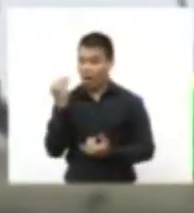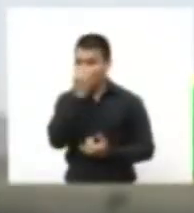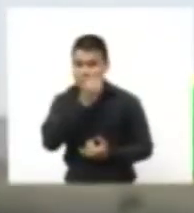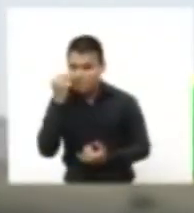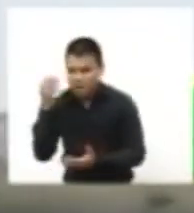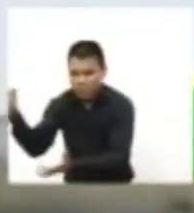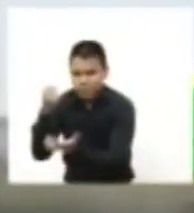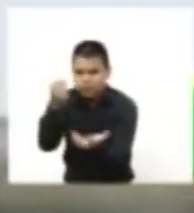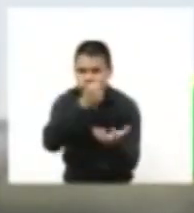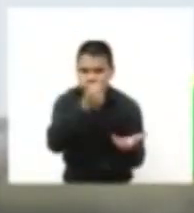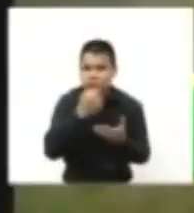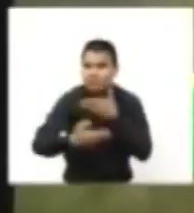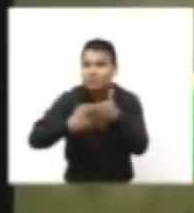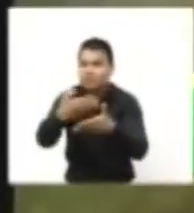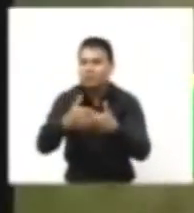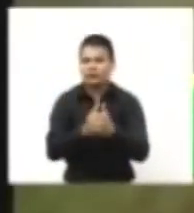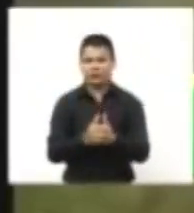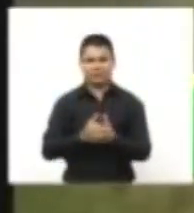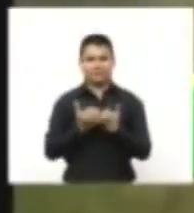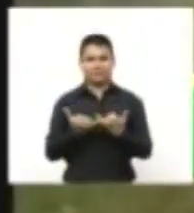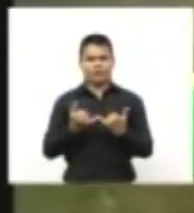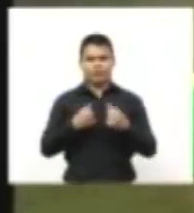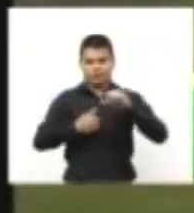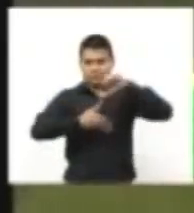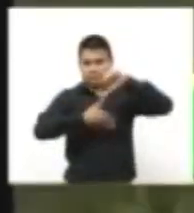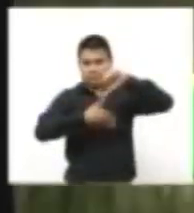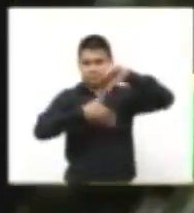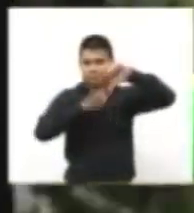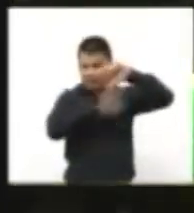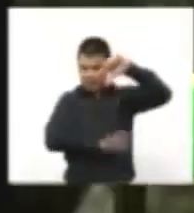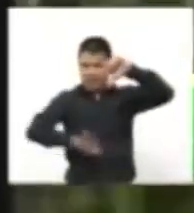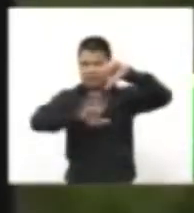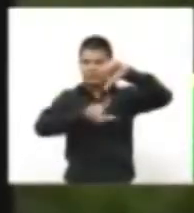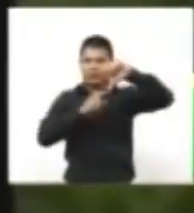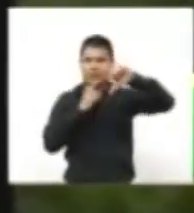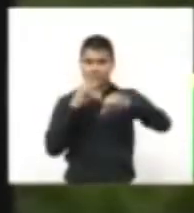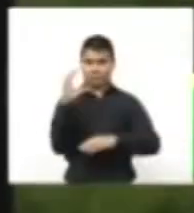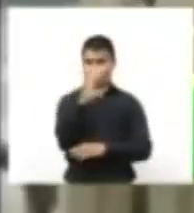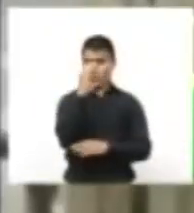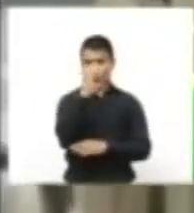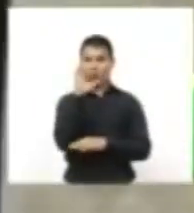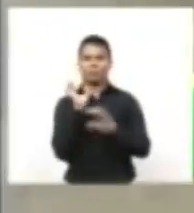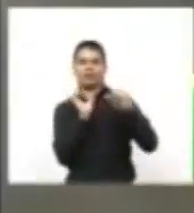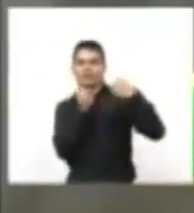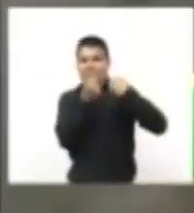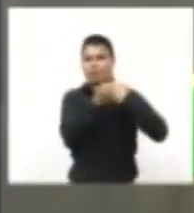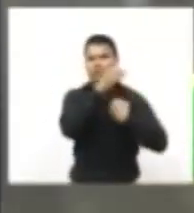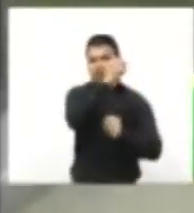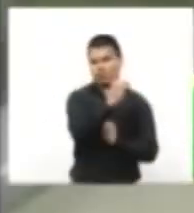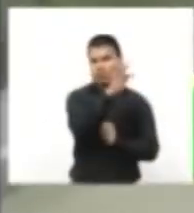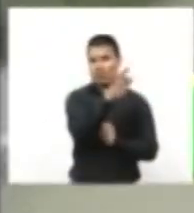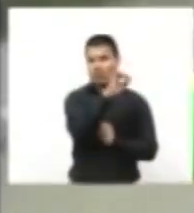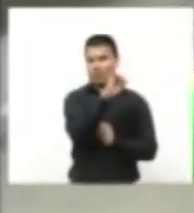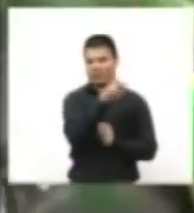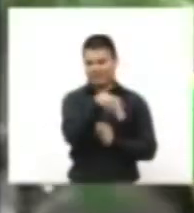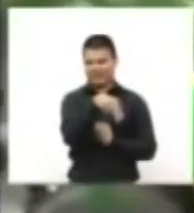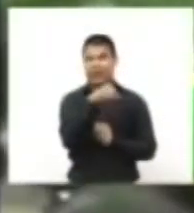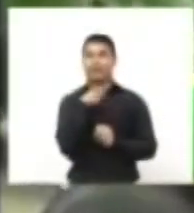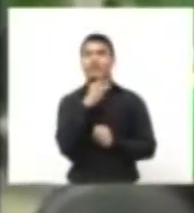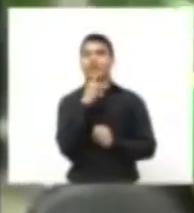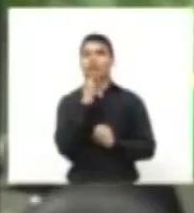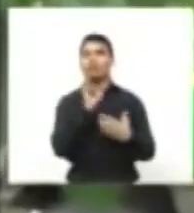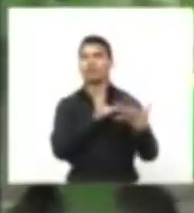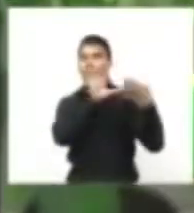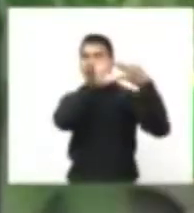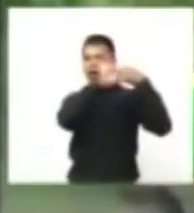Latinoamérica, el último paso de esa política expansionista la dio Colombia, al suscribir un acuerdo militar con la Casa Blanca para permitir en su territorio